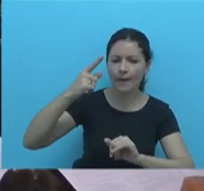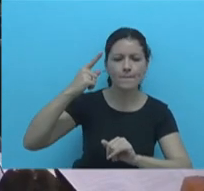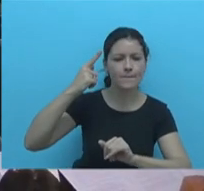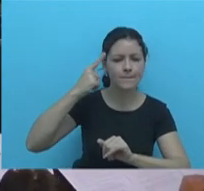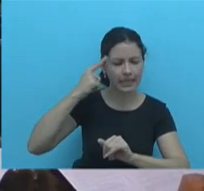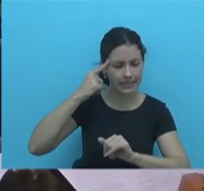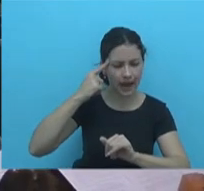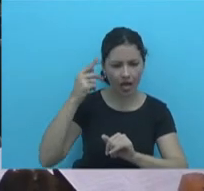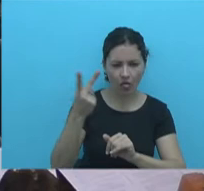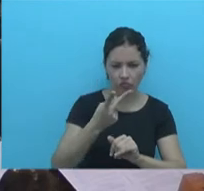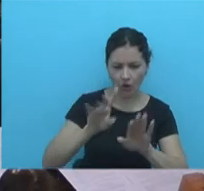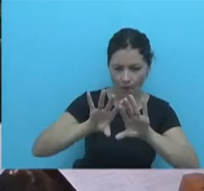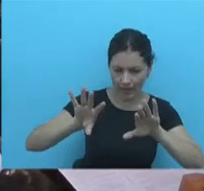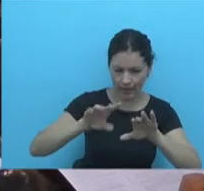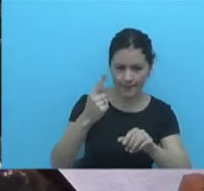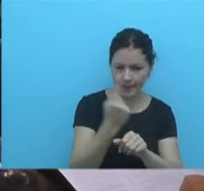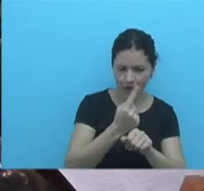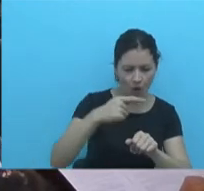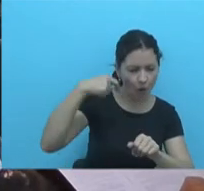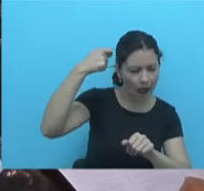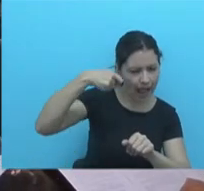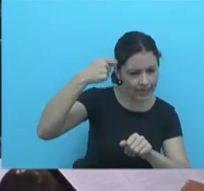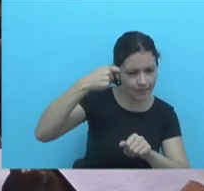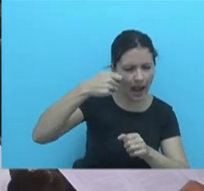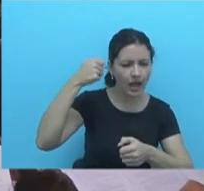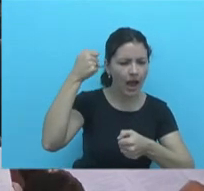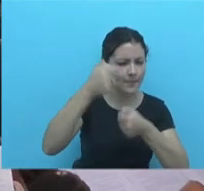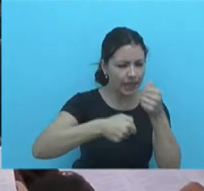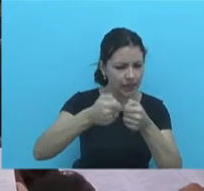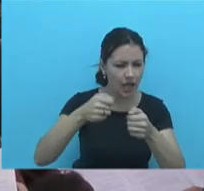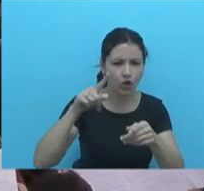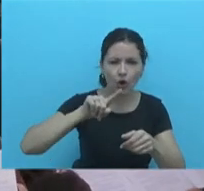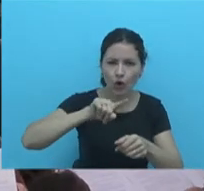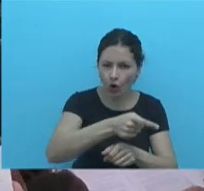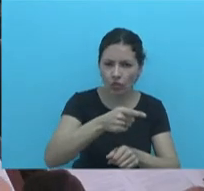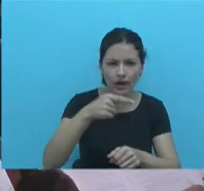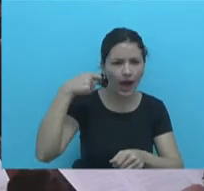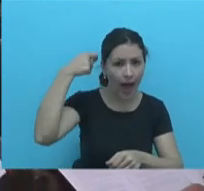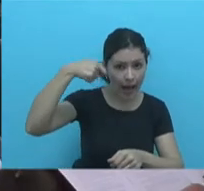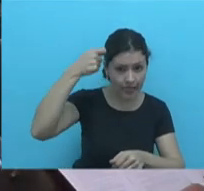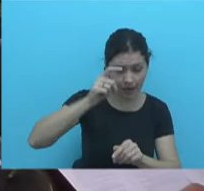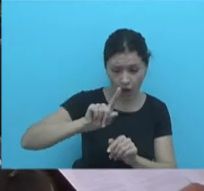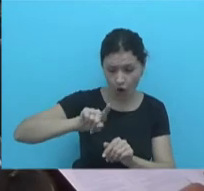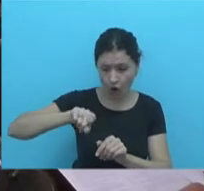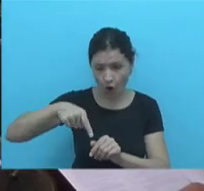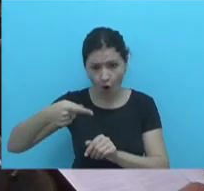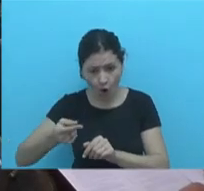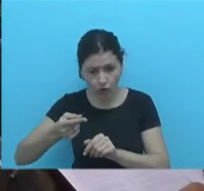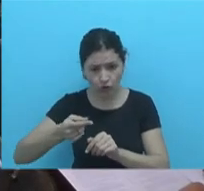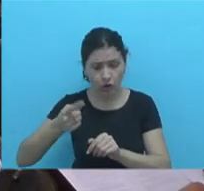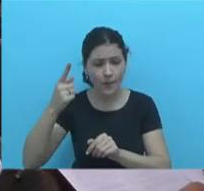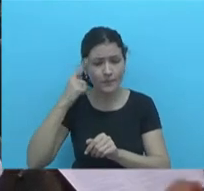el animal y el maltrato al animal, pero por otro lado también, que tal vez sea lo más importante, es la seguridad vial que